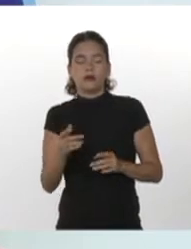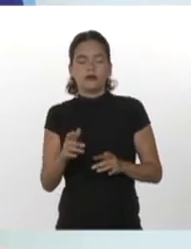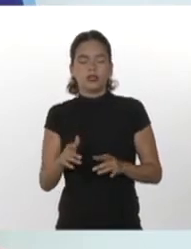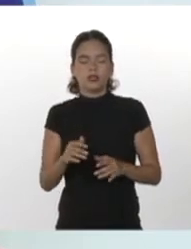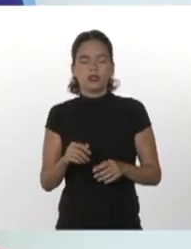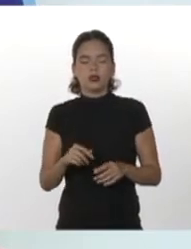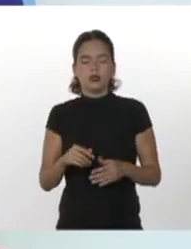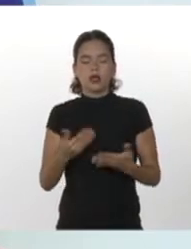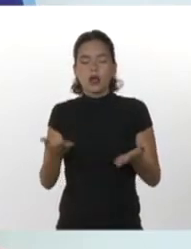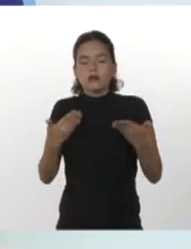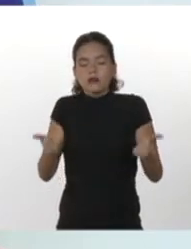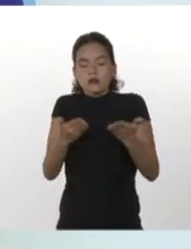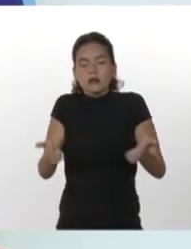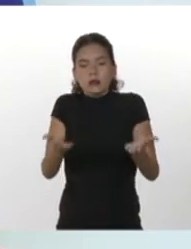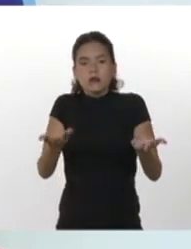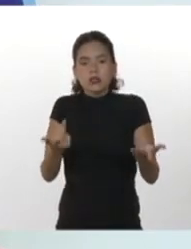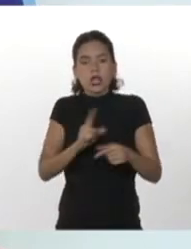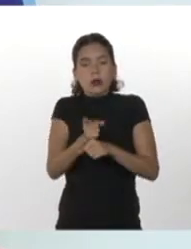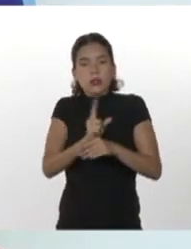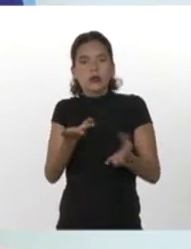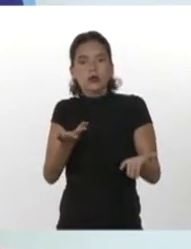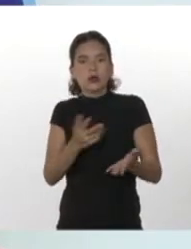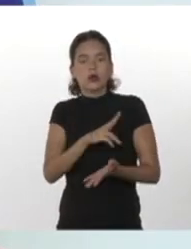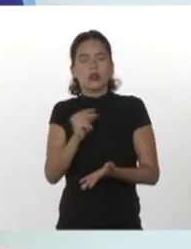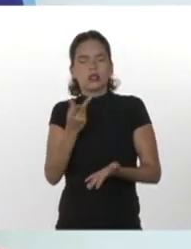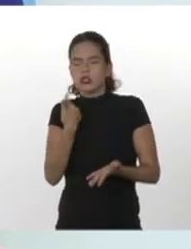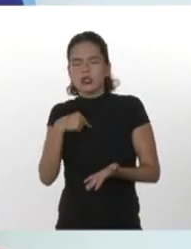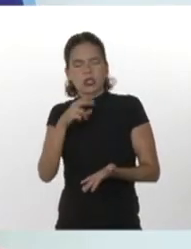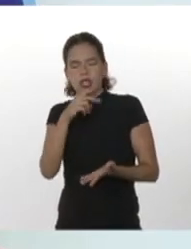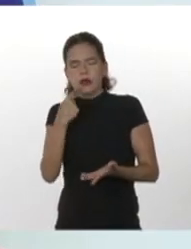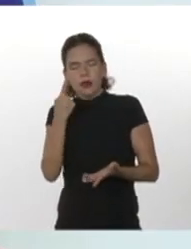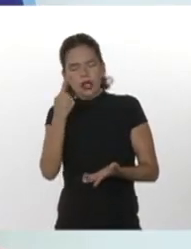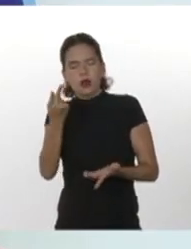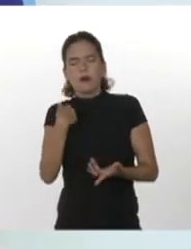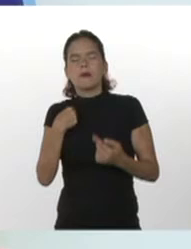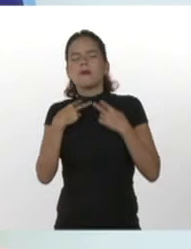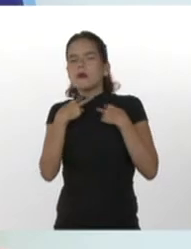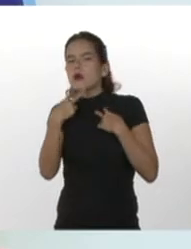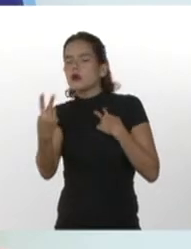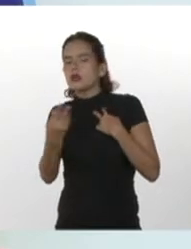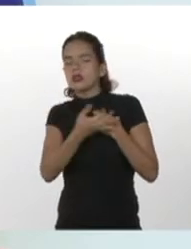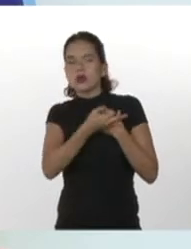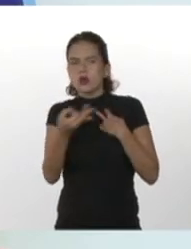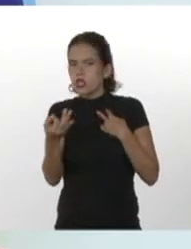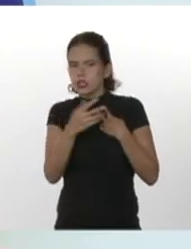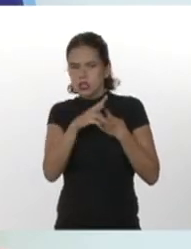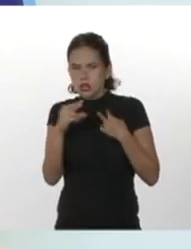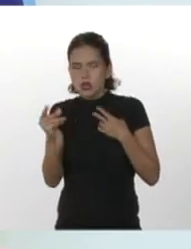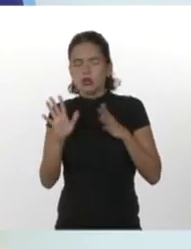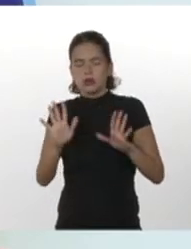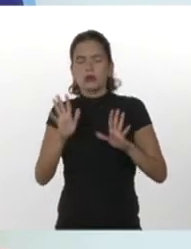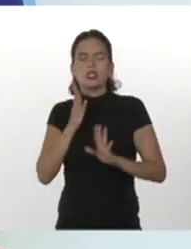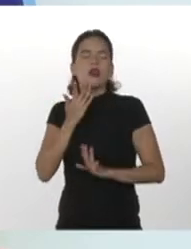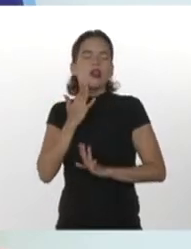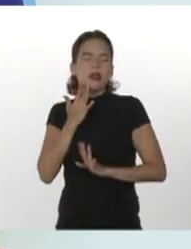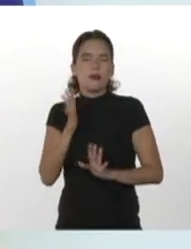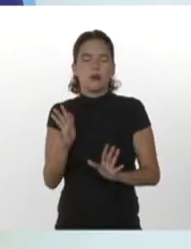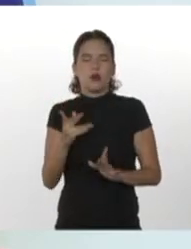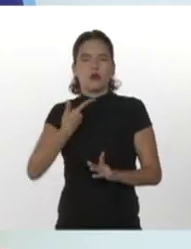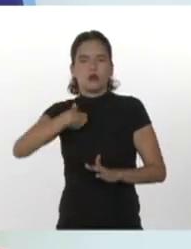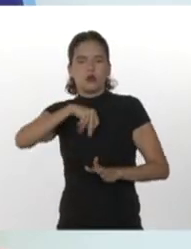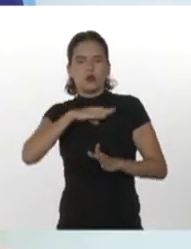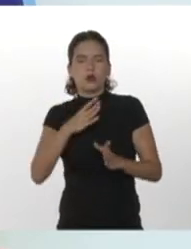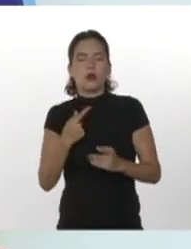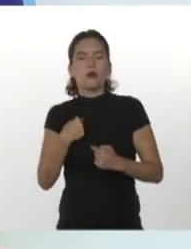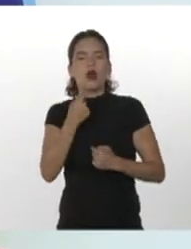presionar al niño en lo que se refiere a la adecuada pronunciación debemos ser modelos a seguir. Nosotros vamos